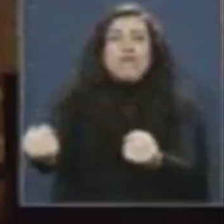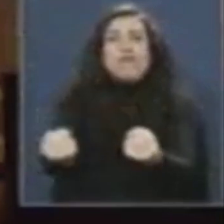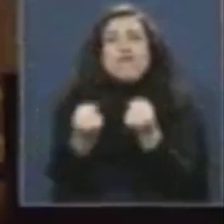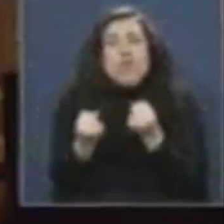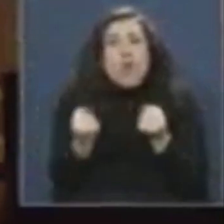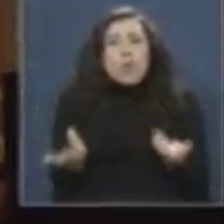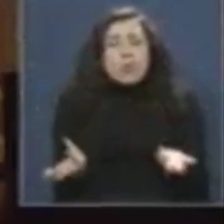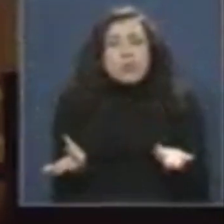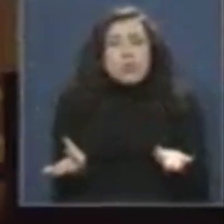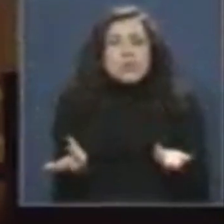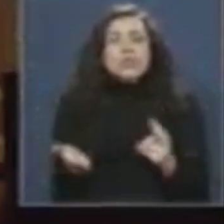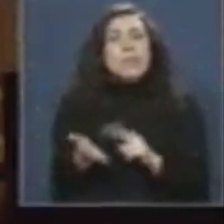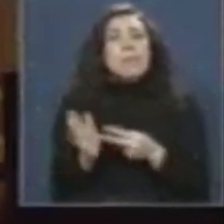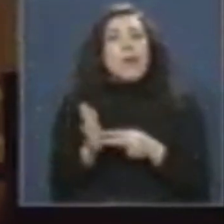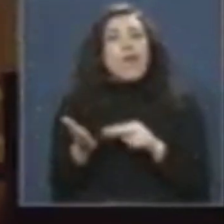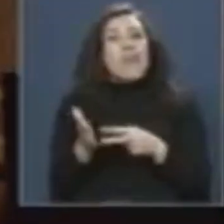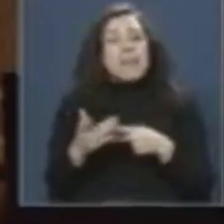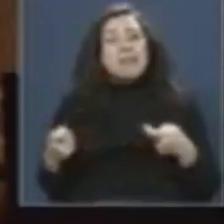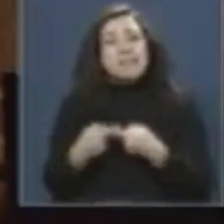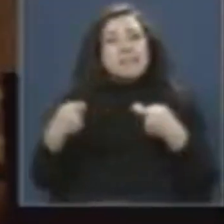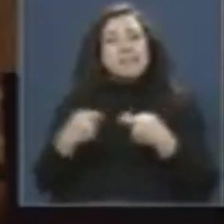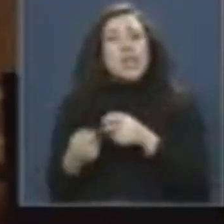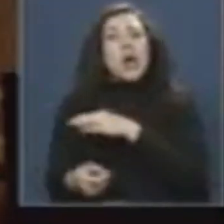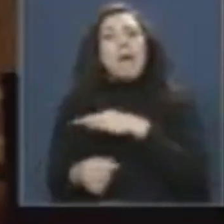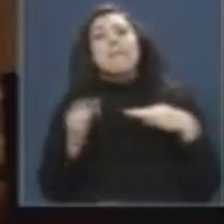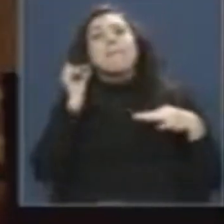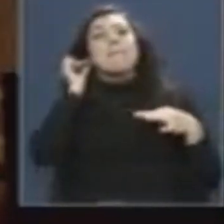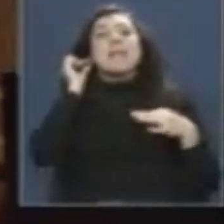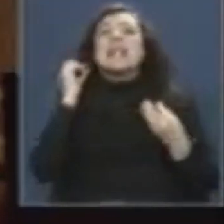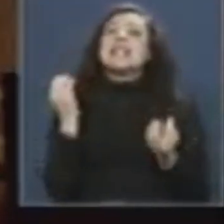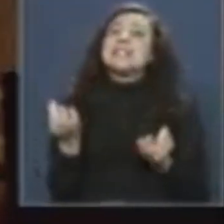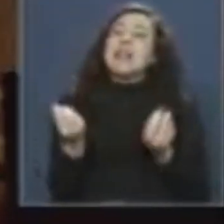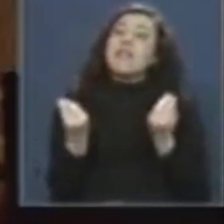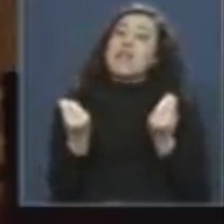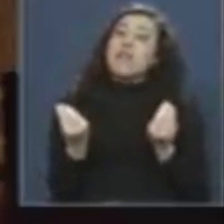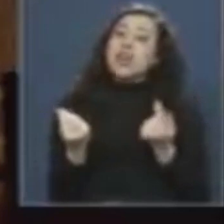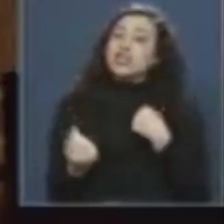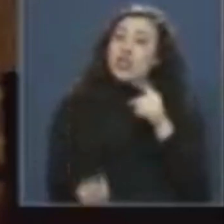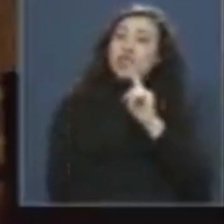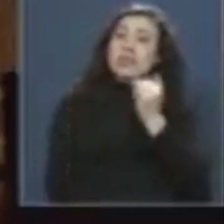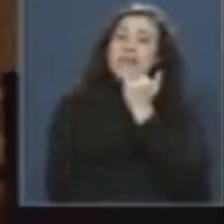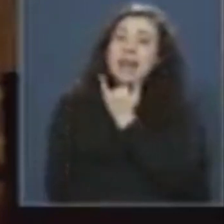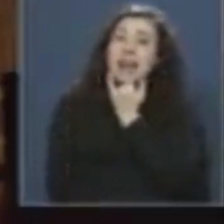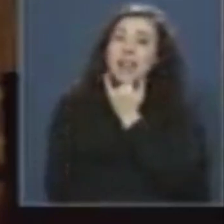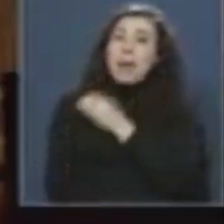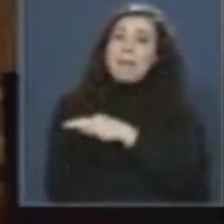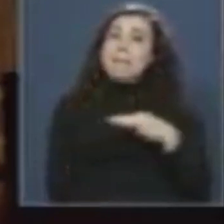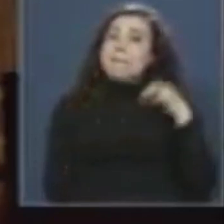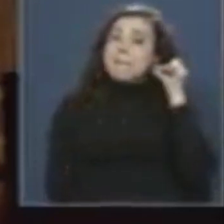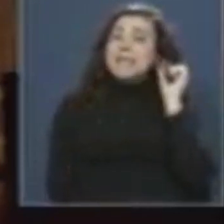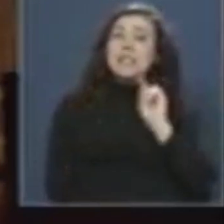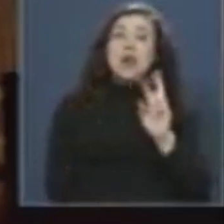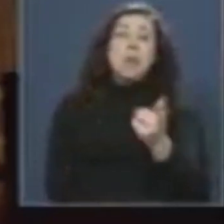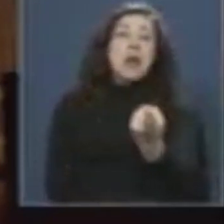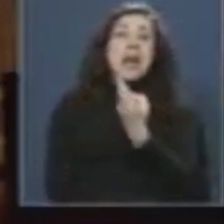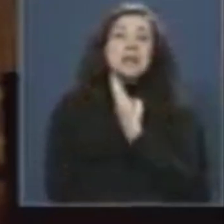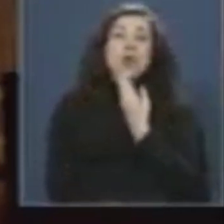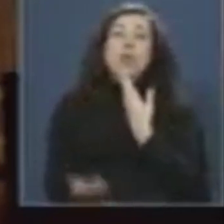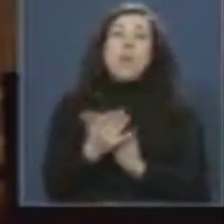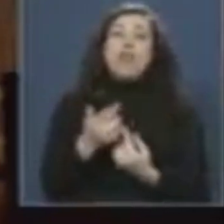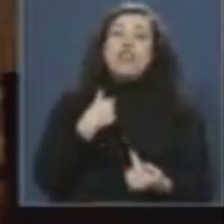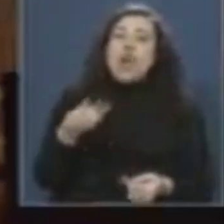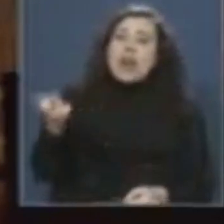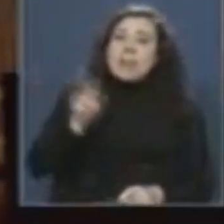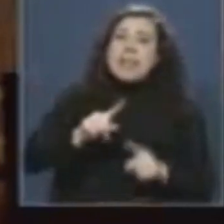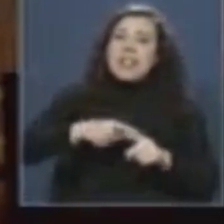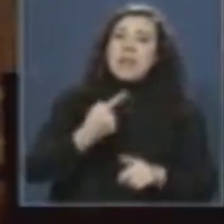tanto, la polémica con la ministra era una buena polémica. Yo no estaba equivocado. De hecho, la ministra ni siquiera me respondió cuando le volví